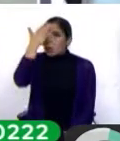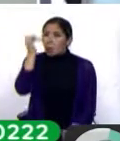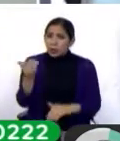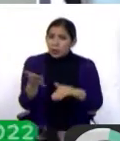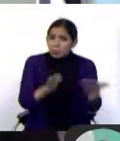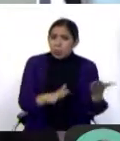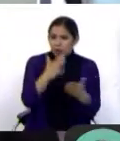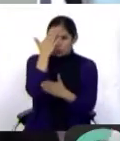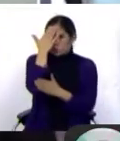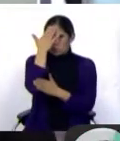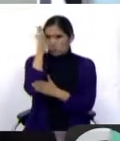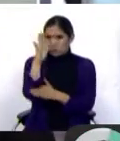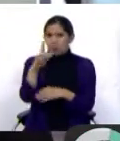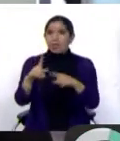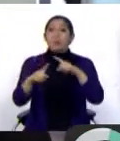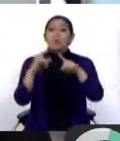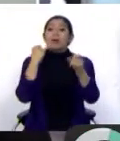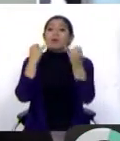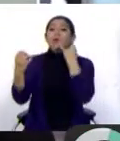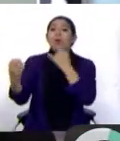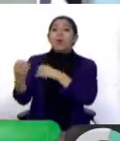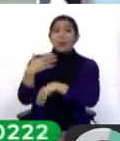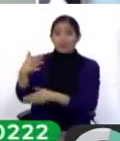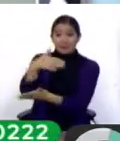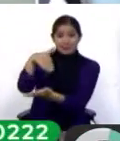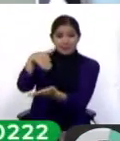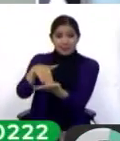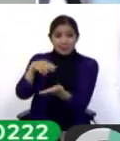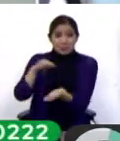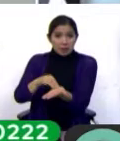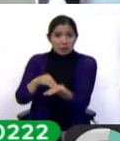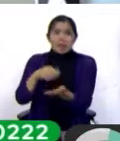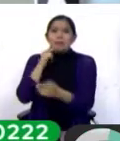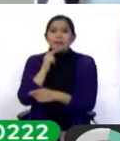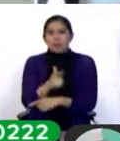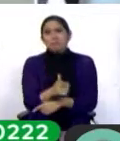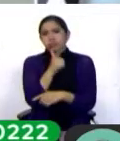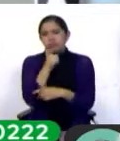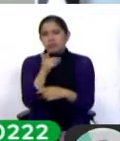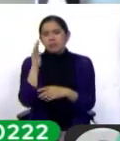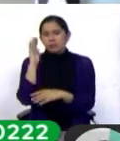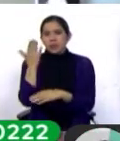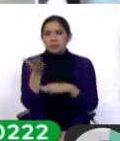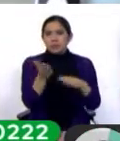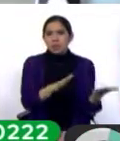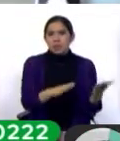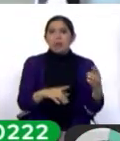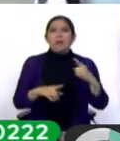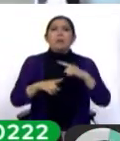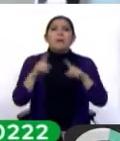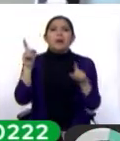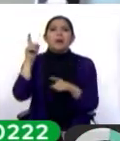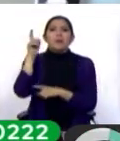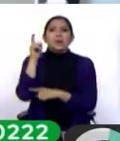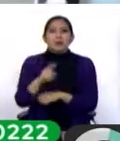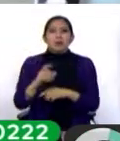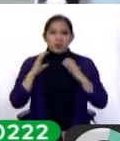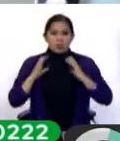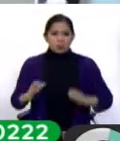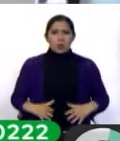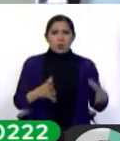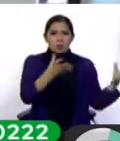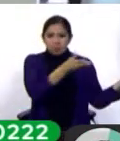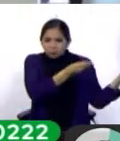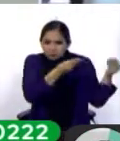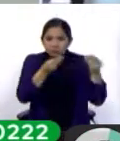los preliminares que han informado en los centros médicos serían por impacto de armas de fuego. De todas maneras, ya tenían que estar bajando los cuerpos y vamos a